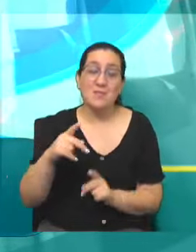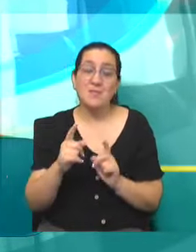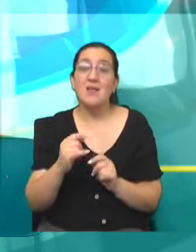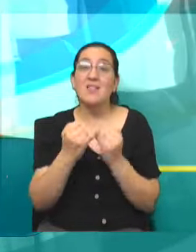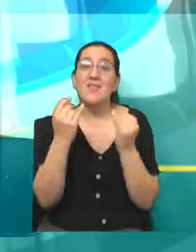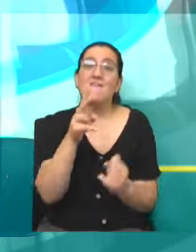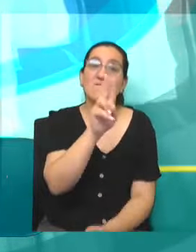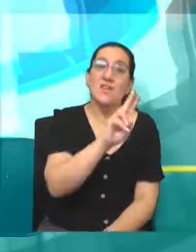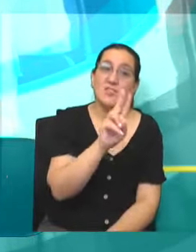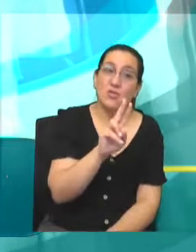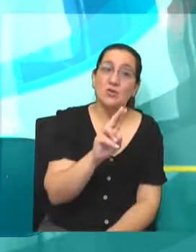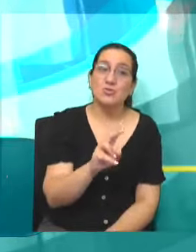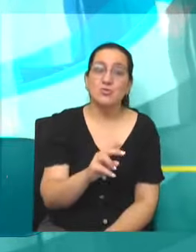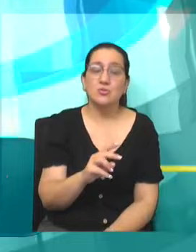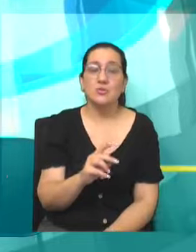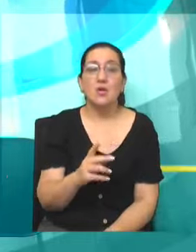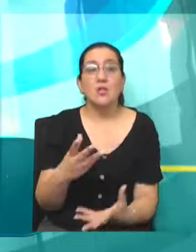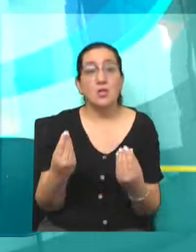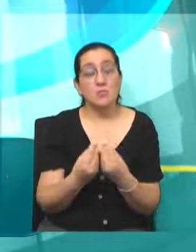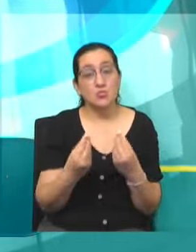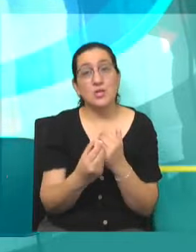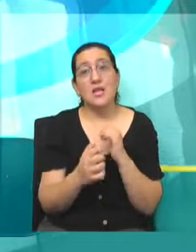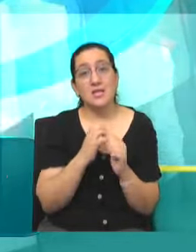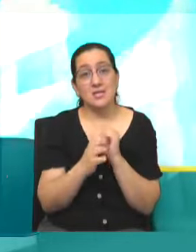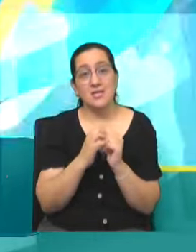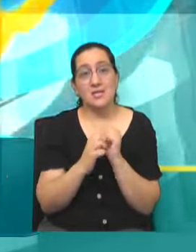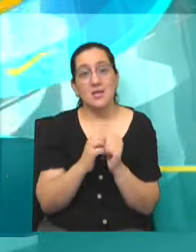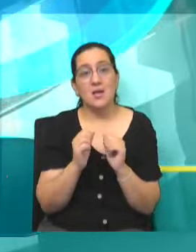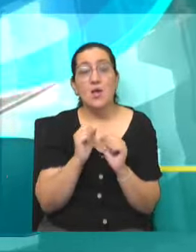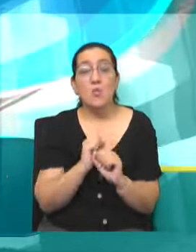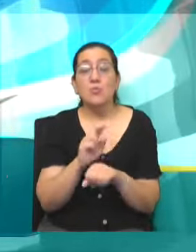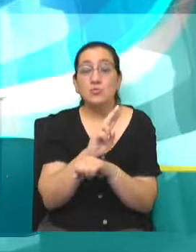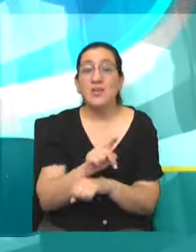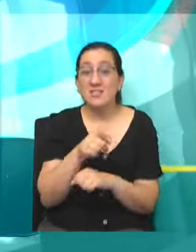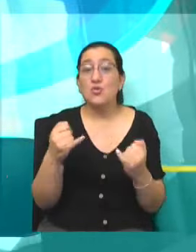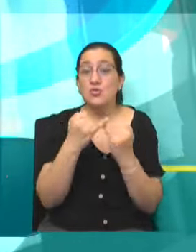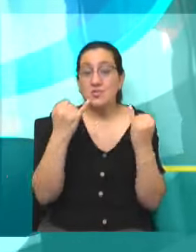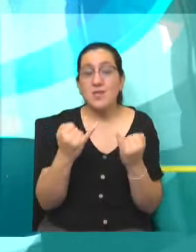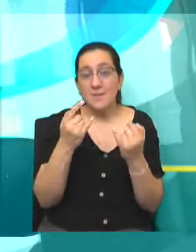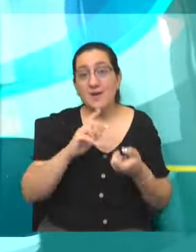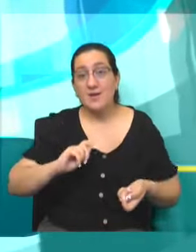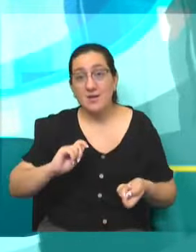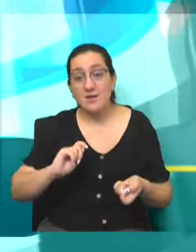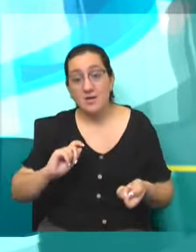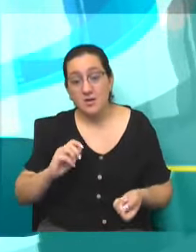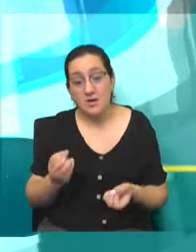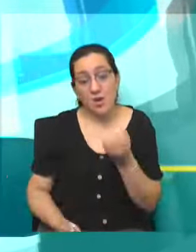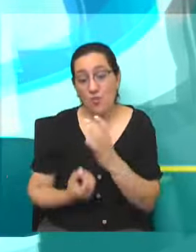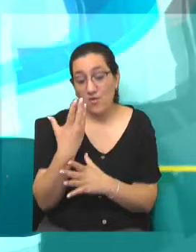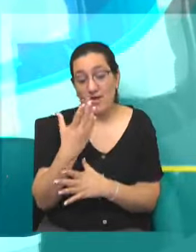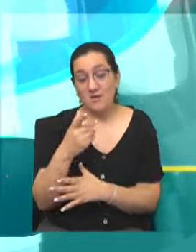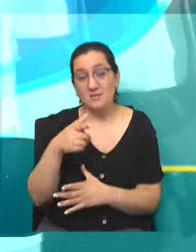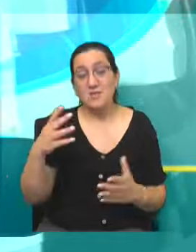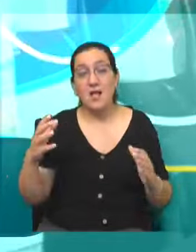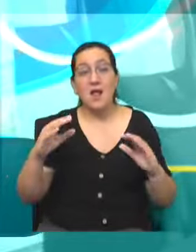días dentro del mes que son de mucha carga energética, podemos usar esos días para ir renovando ese altar o por lo